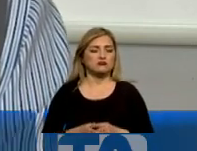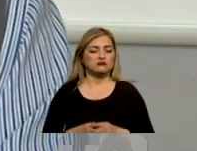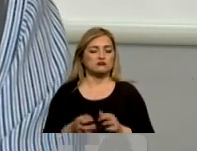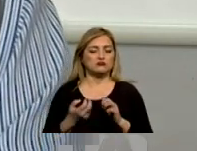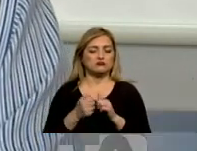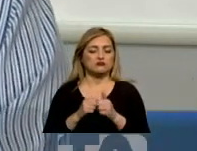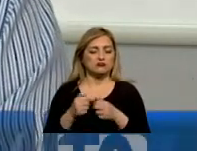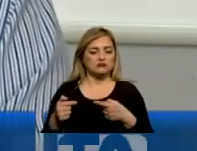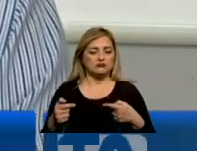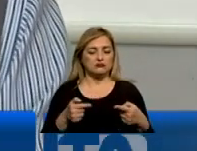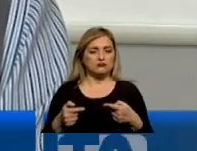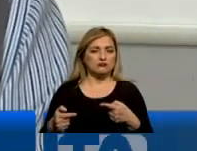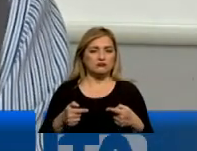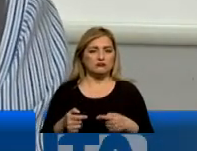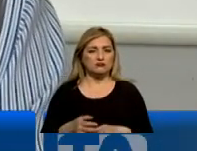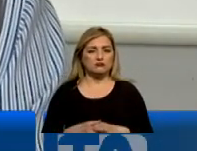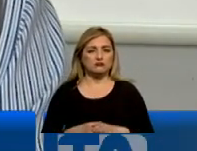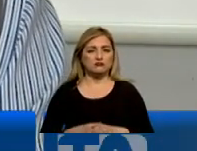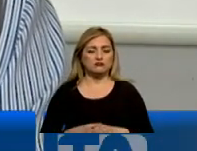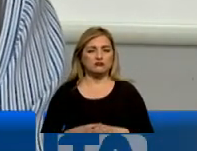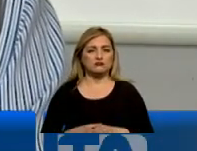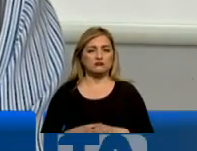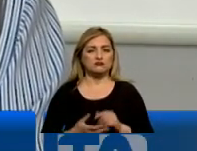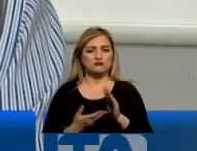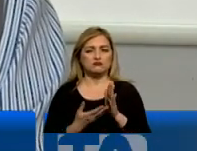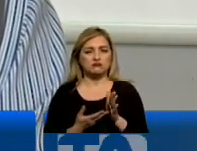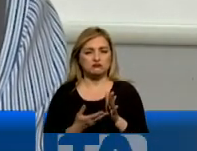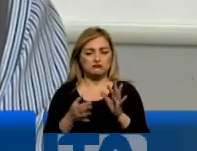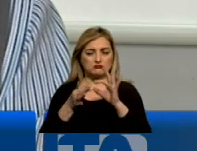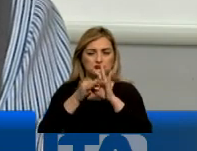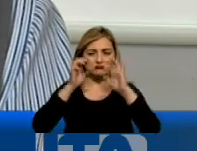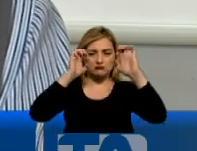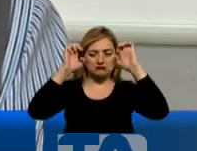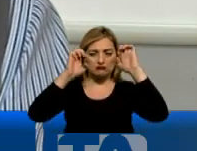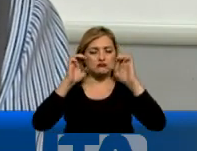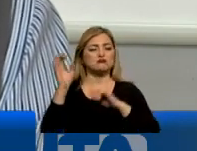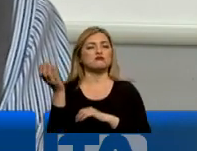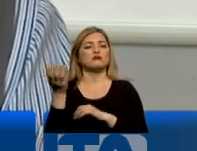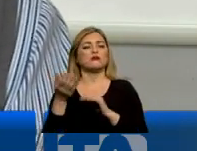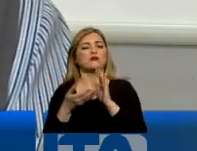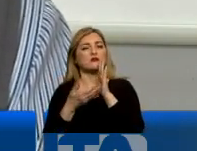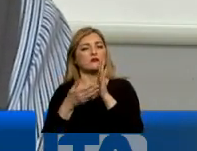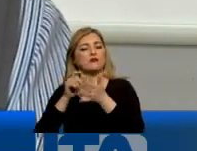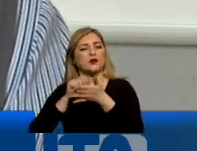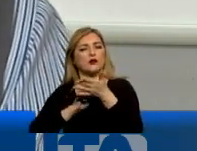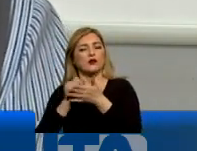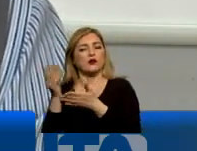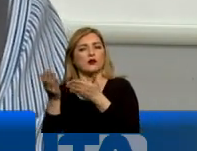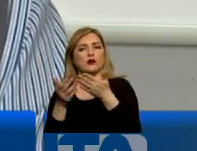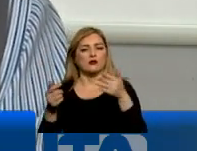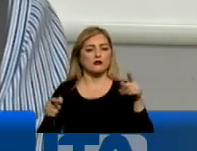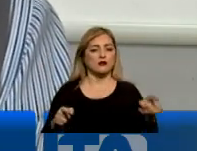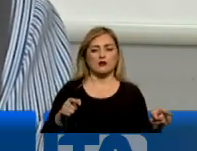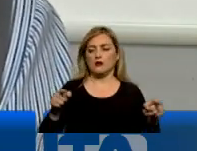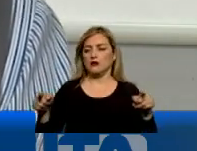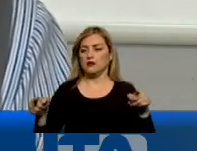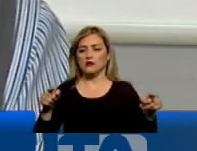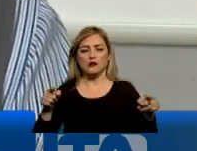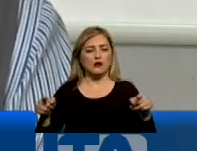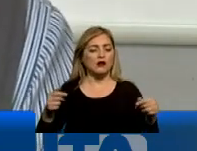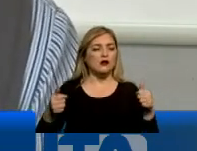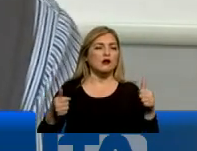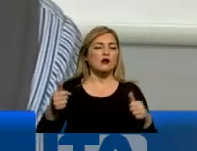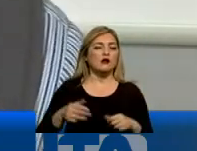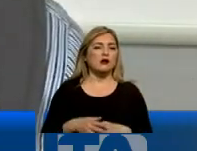discusión recae en que si es un modelo de alianza estratégica o es un modelo de contratación por servicios. El modelo que